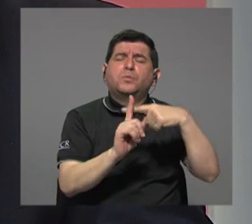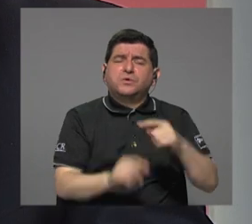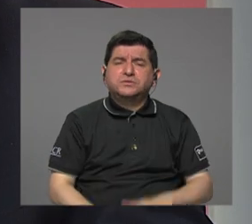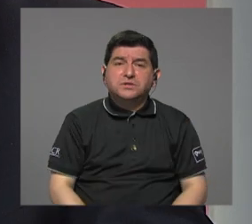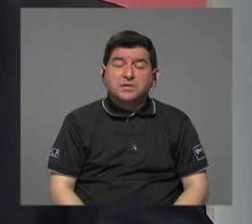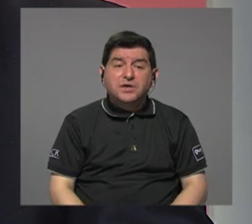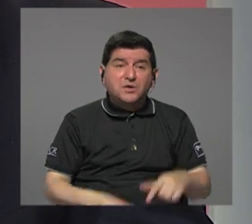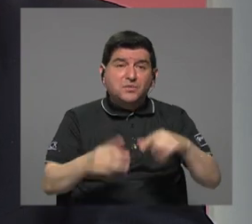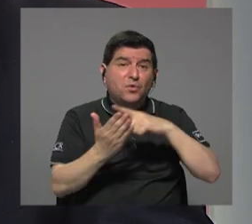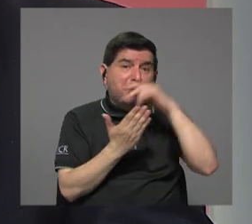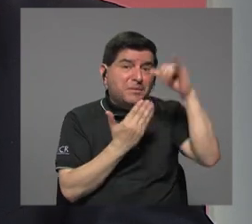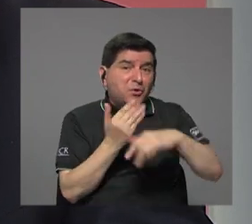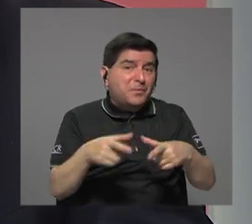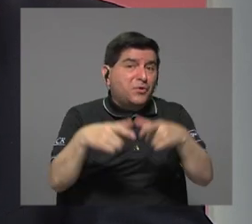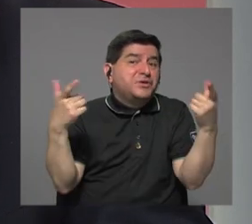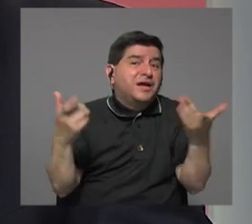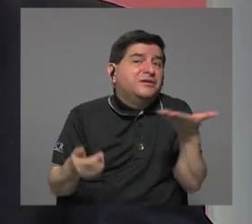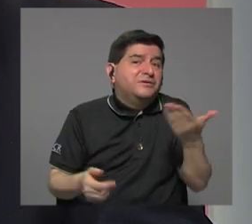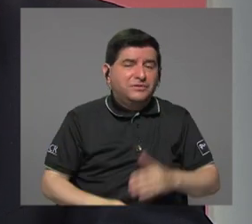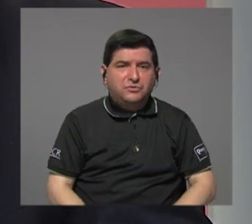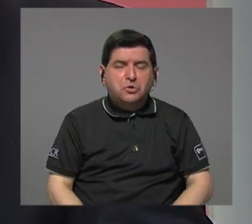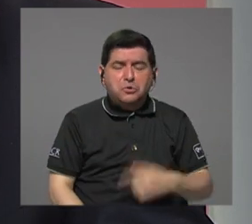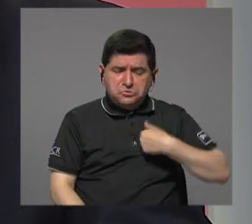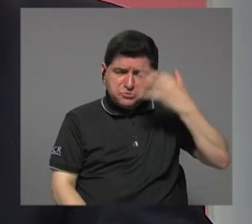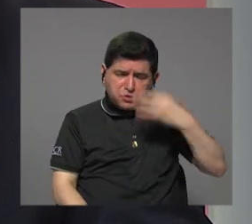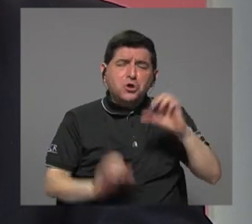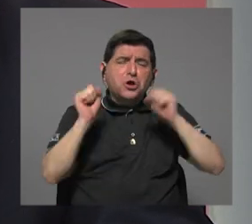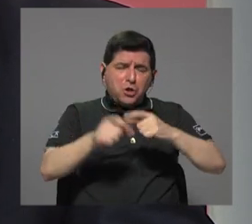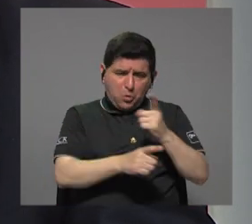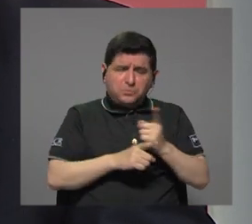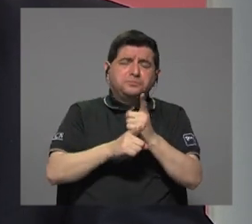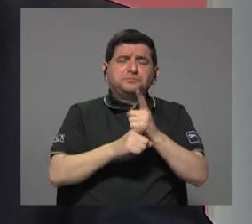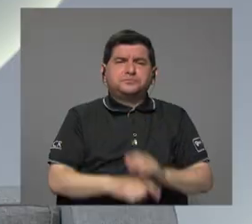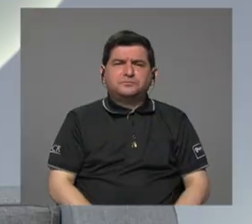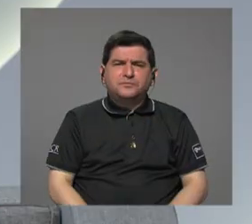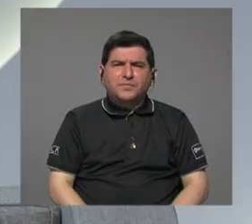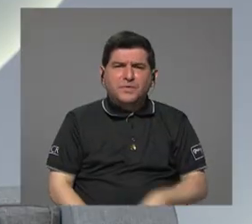quiero decir yo creo que si podemos arreglarlo ahora